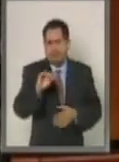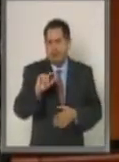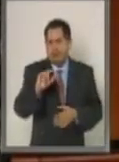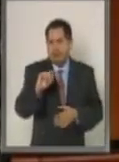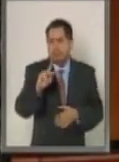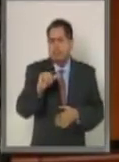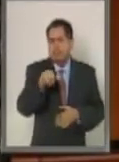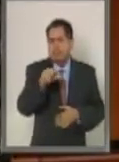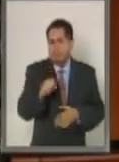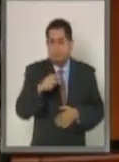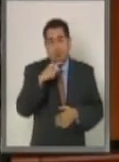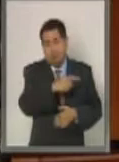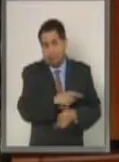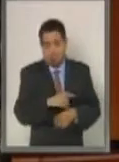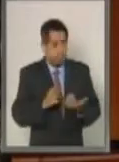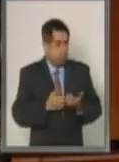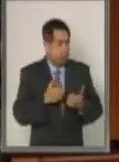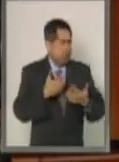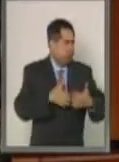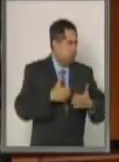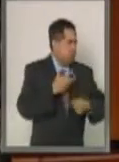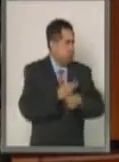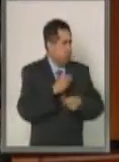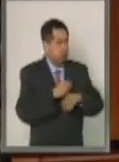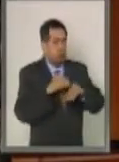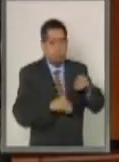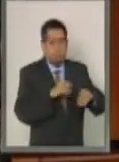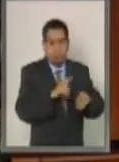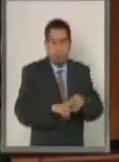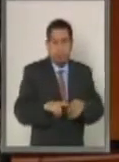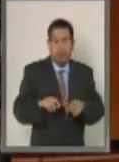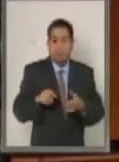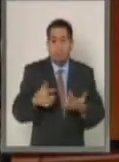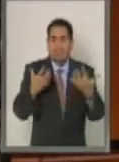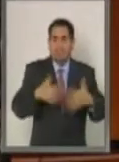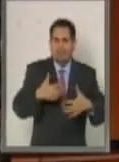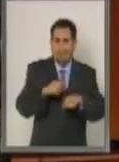agregado, como infraestructura, autopartes,